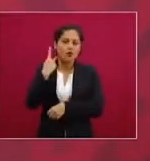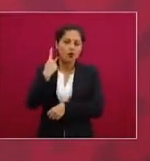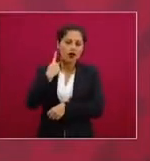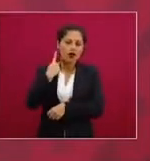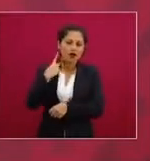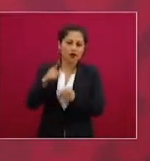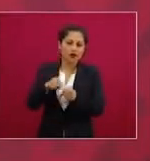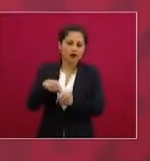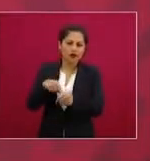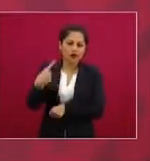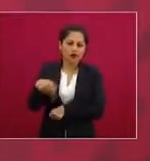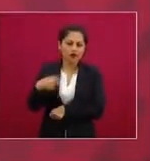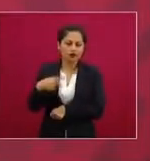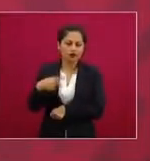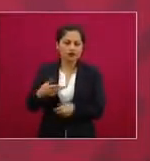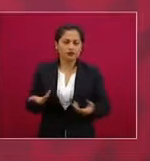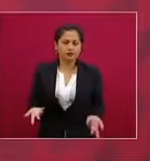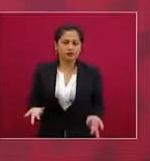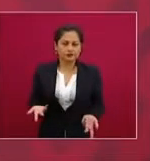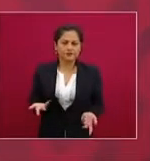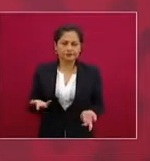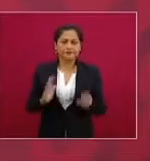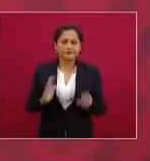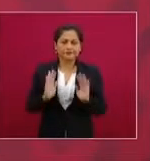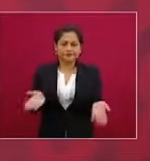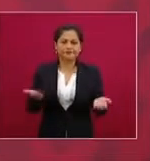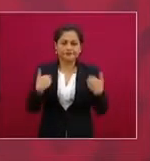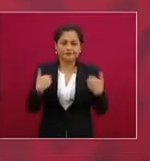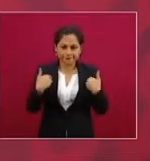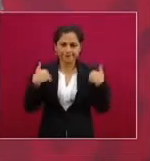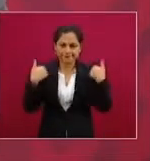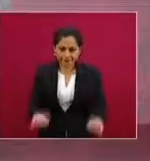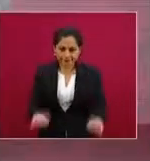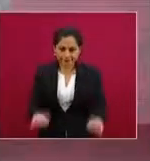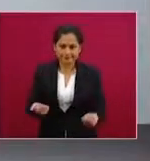gobernaba. Bastaba ver cómo estaba pintado el palacio.